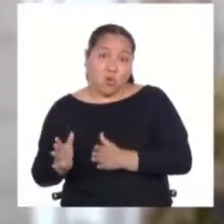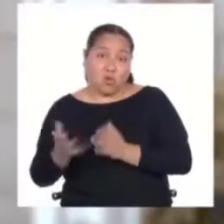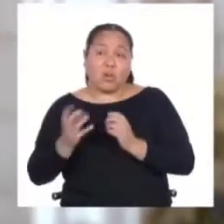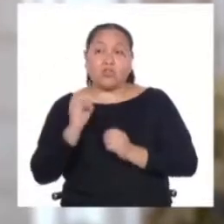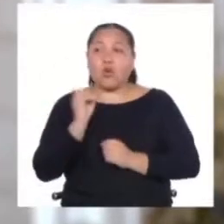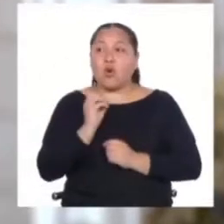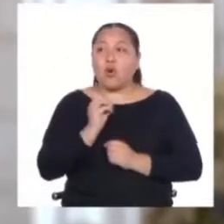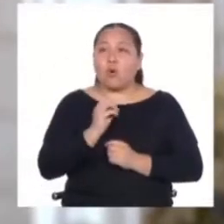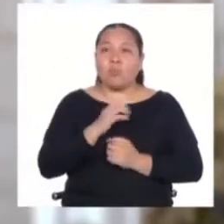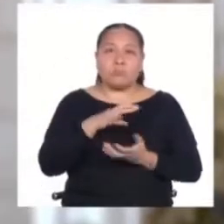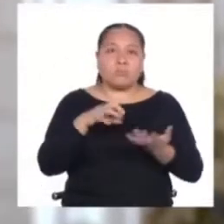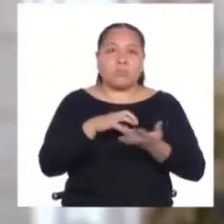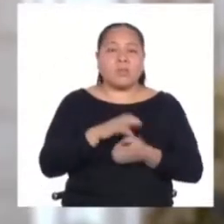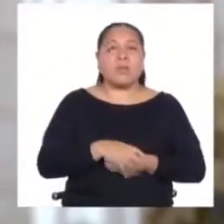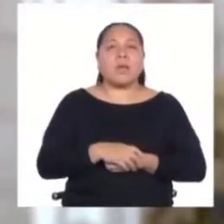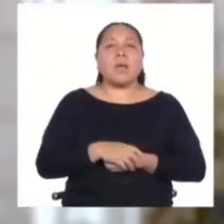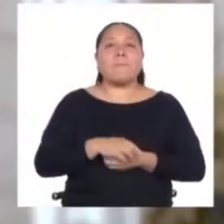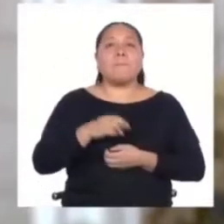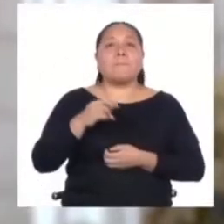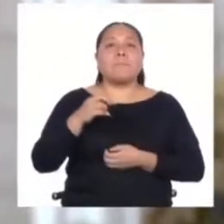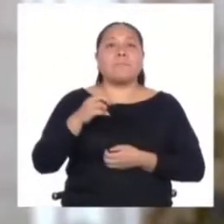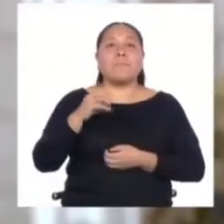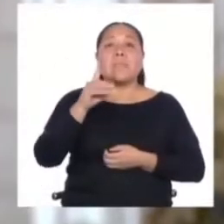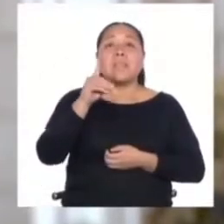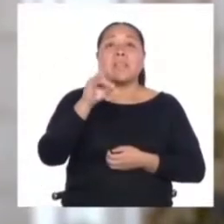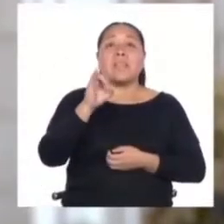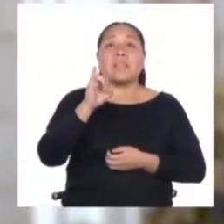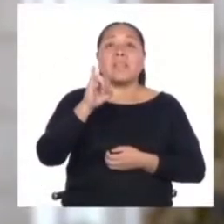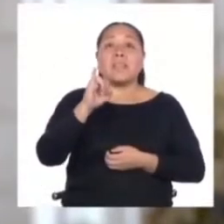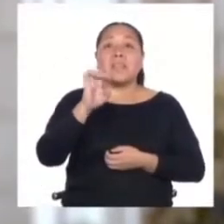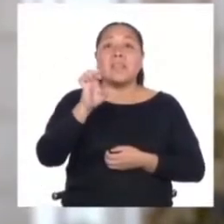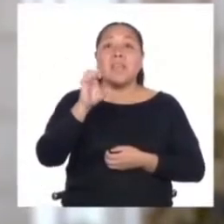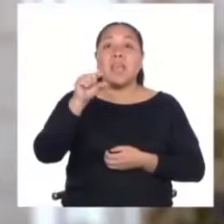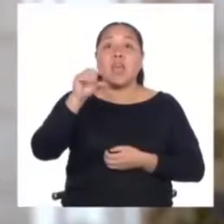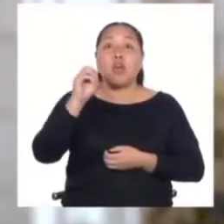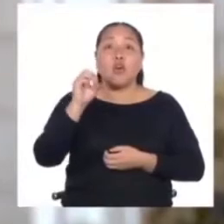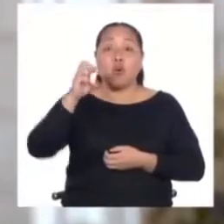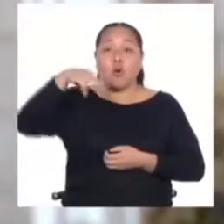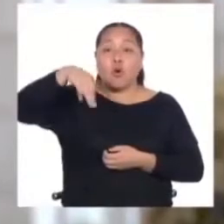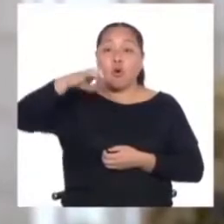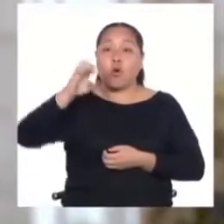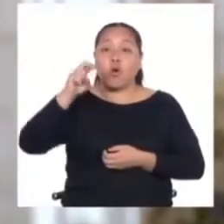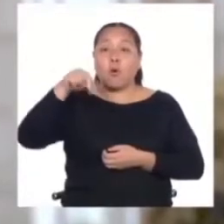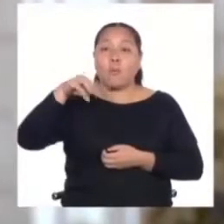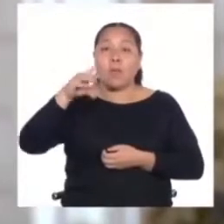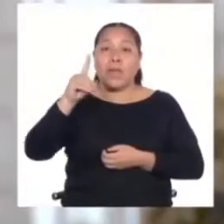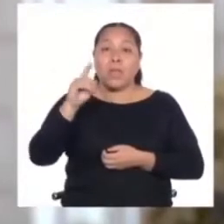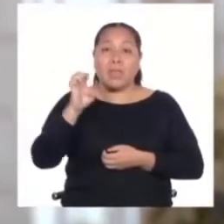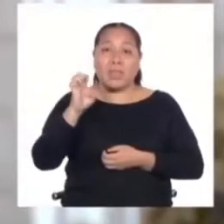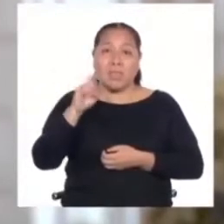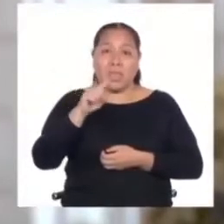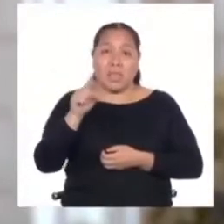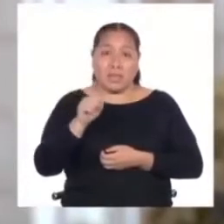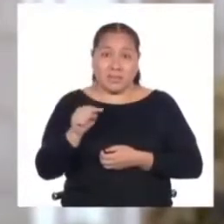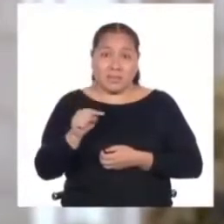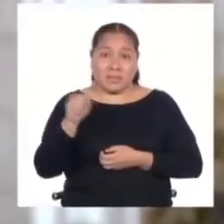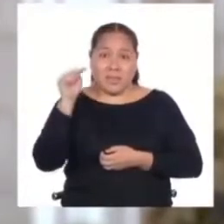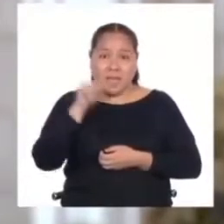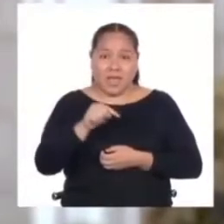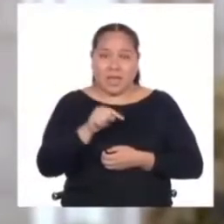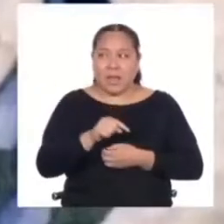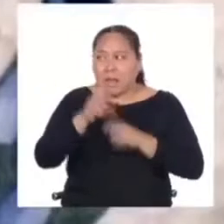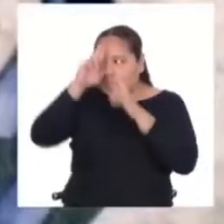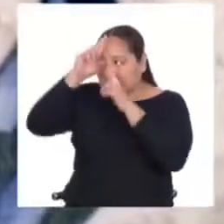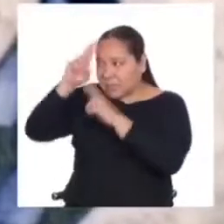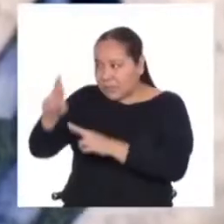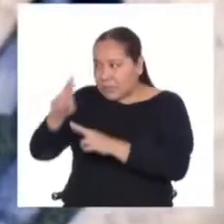Vilcabamba. Y Diego Méndez, que es el que mata a Manco Inca, aparentemente había sido seguidor de